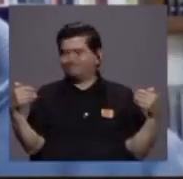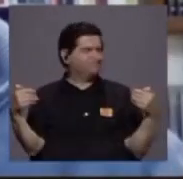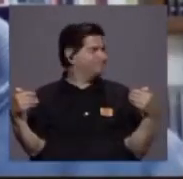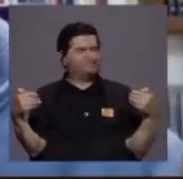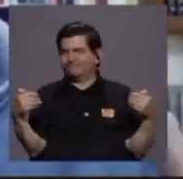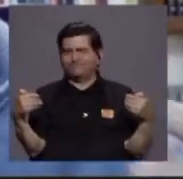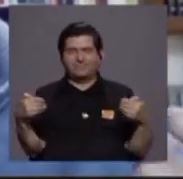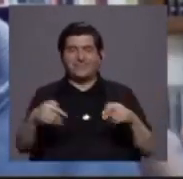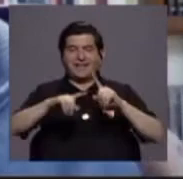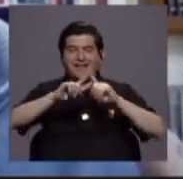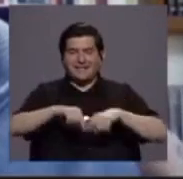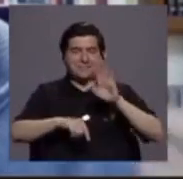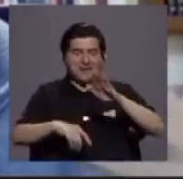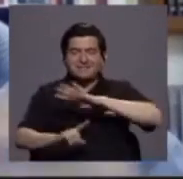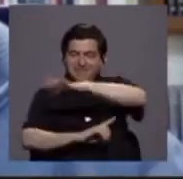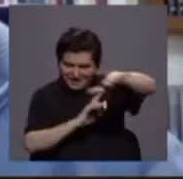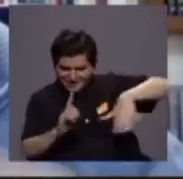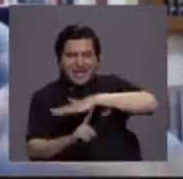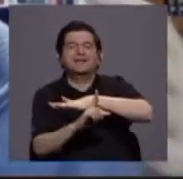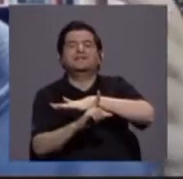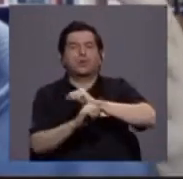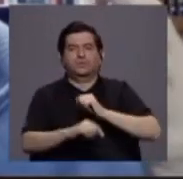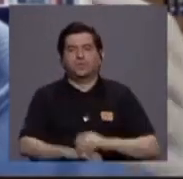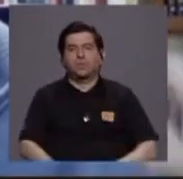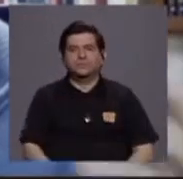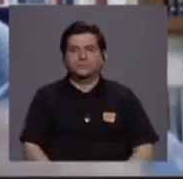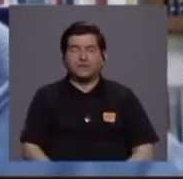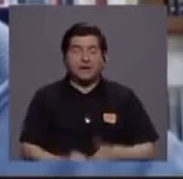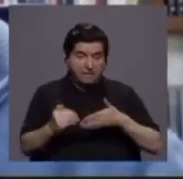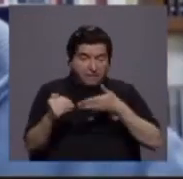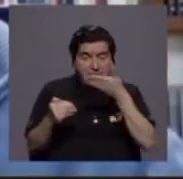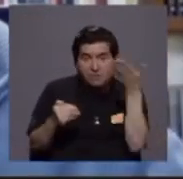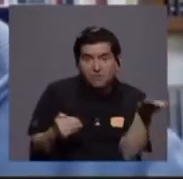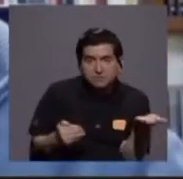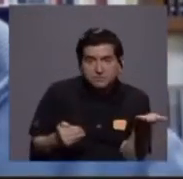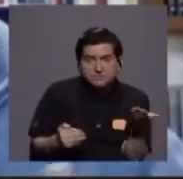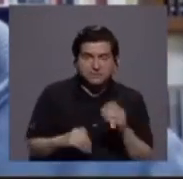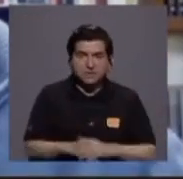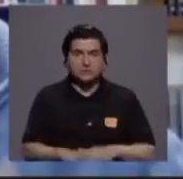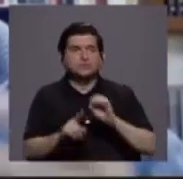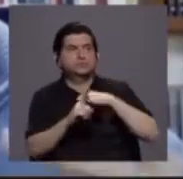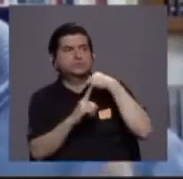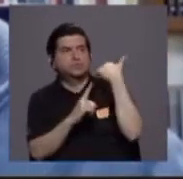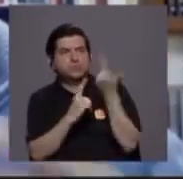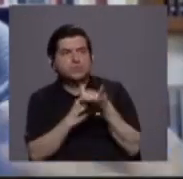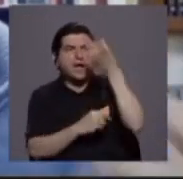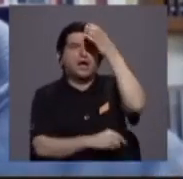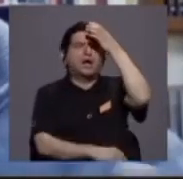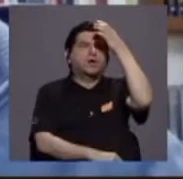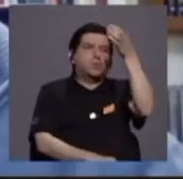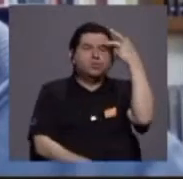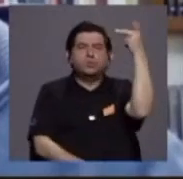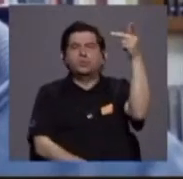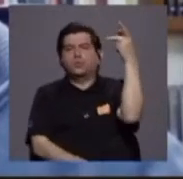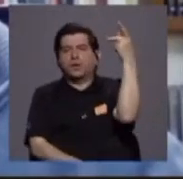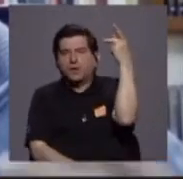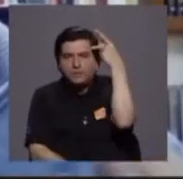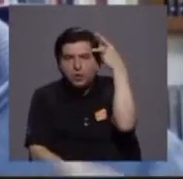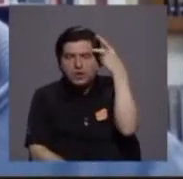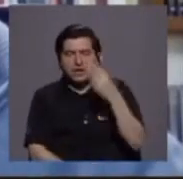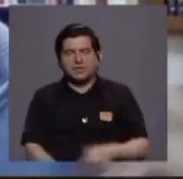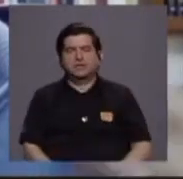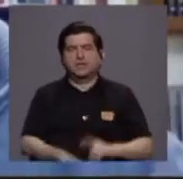ven condicionados por su entorno. Es decir, hay factores sociales, culturales, políticos,